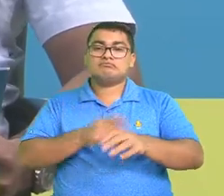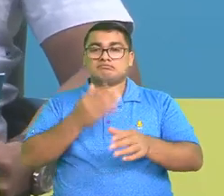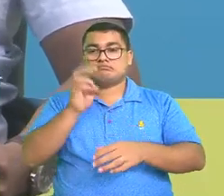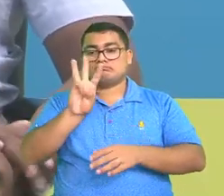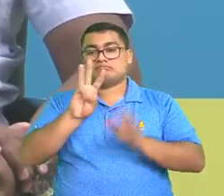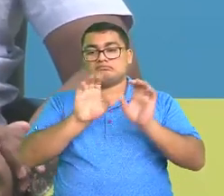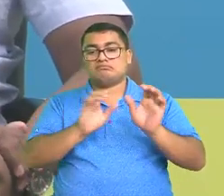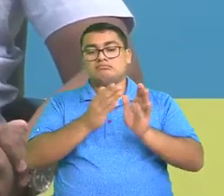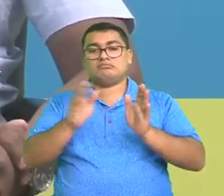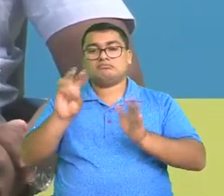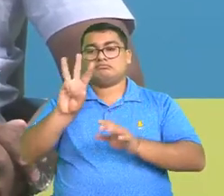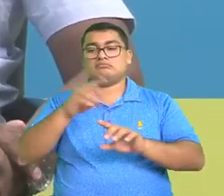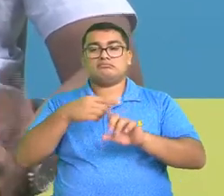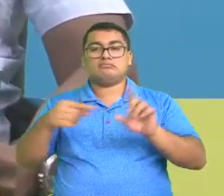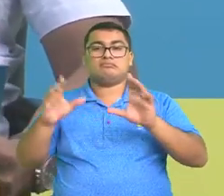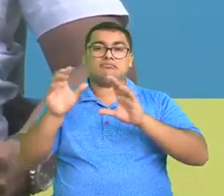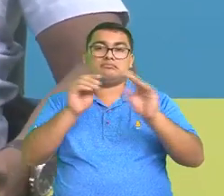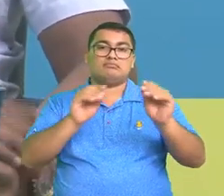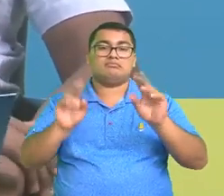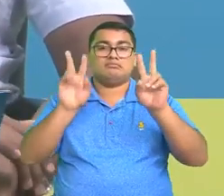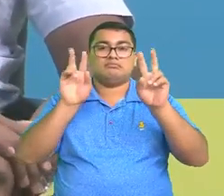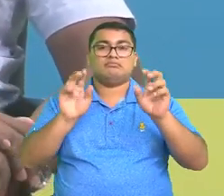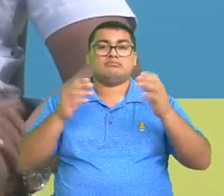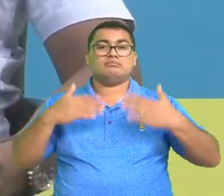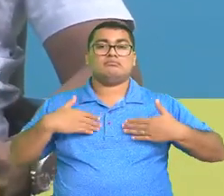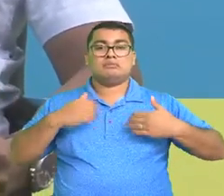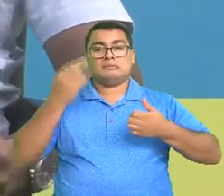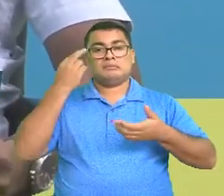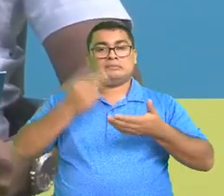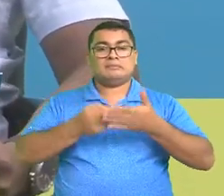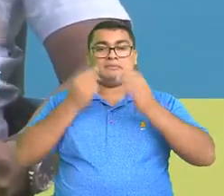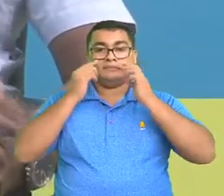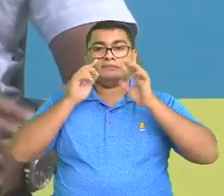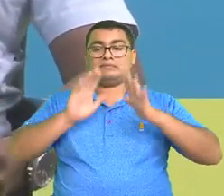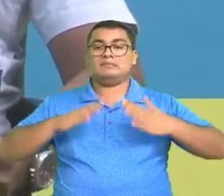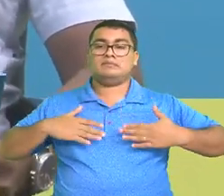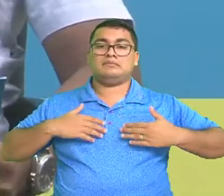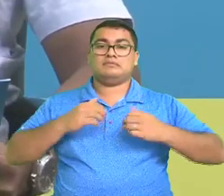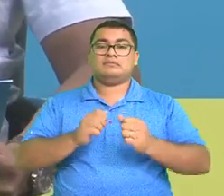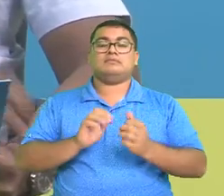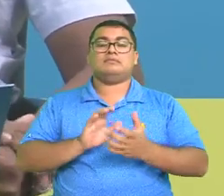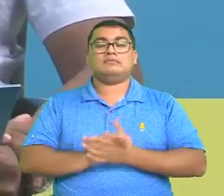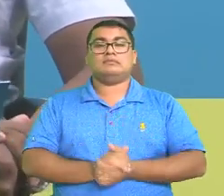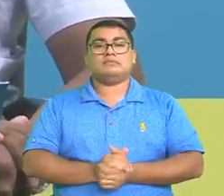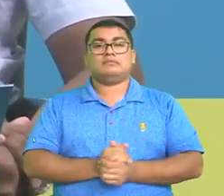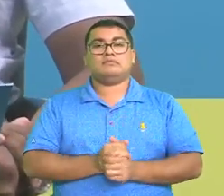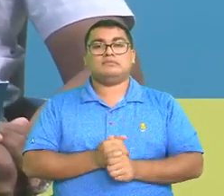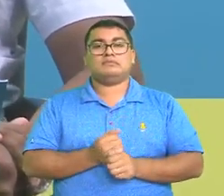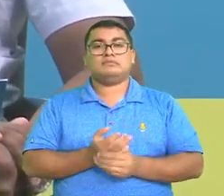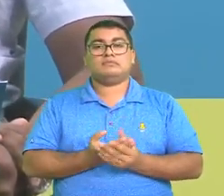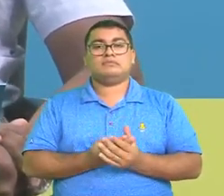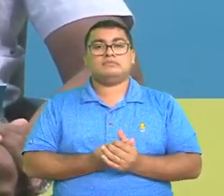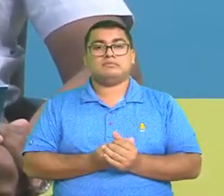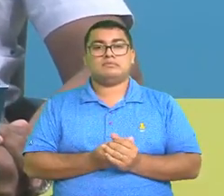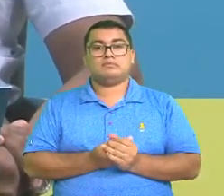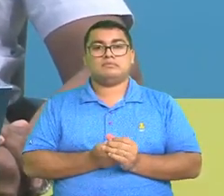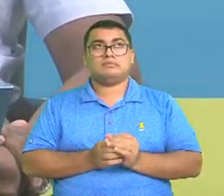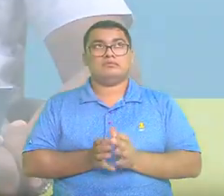3 a 3 y media para seguir conversando sobre temas de salud. Recuerde que prevenir también es salud.